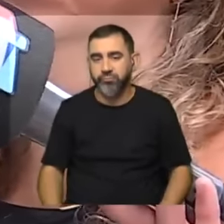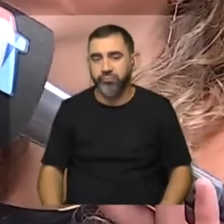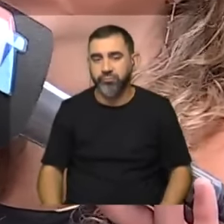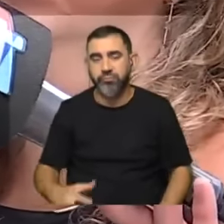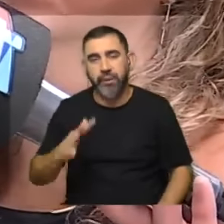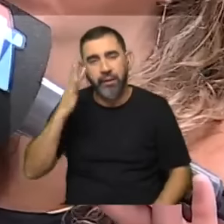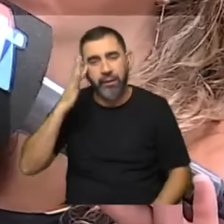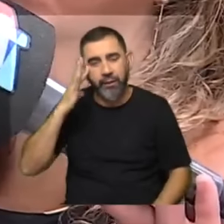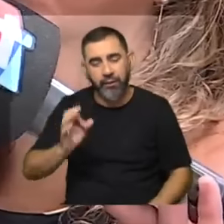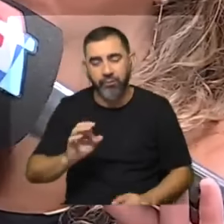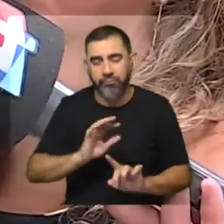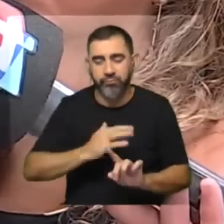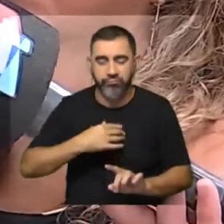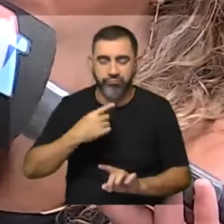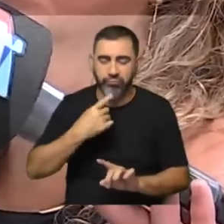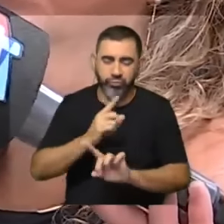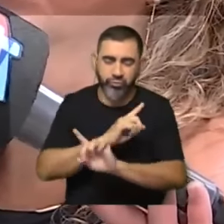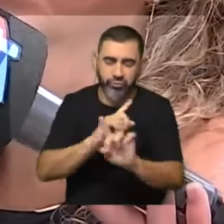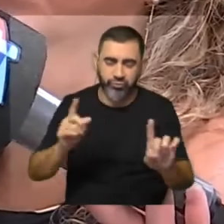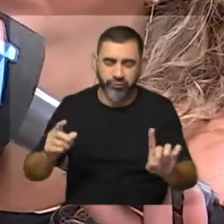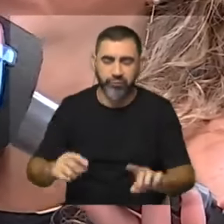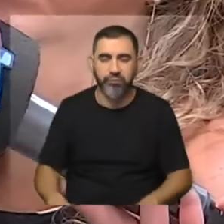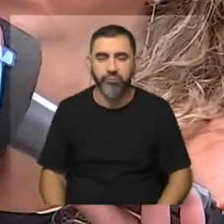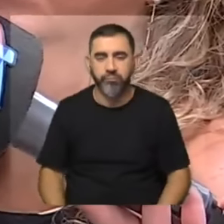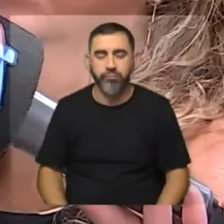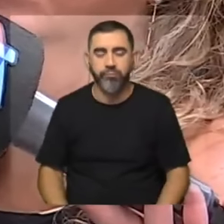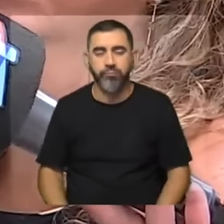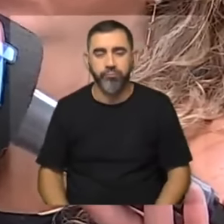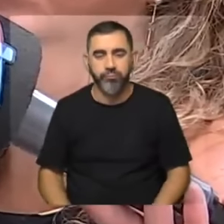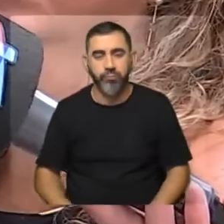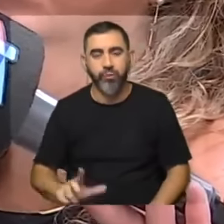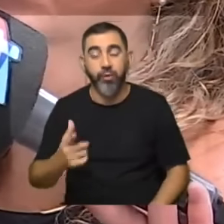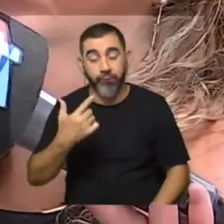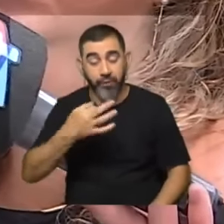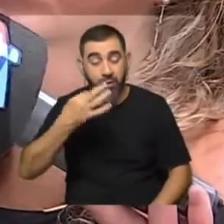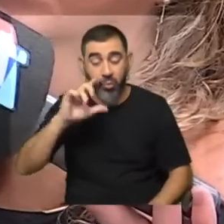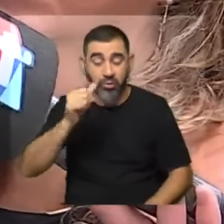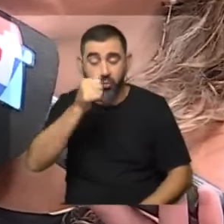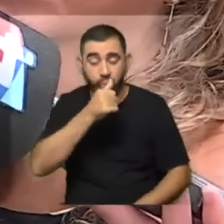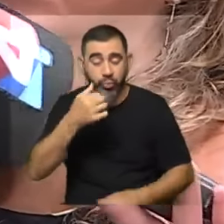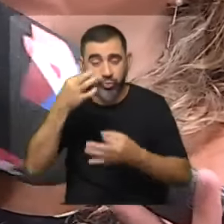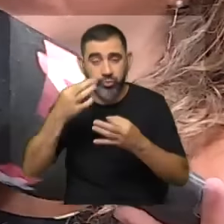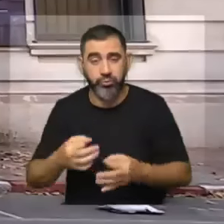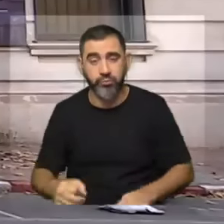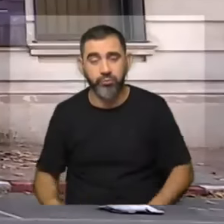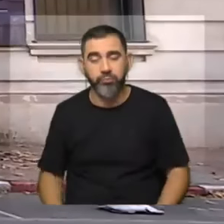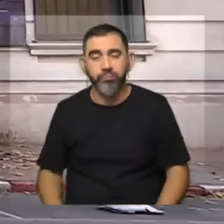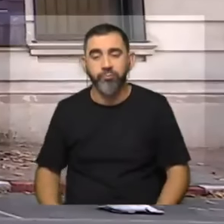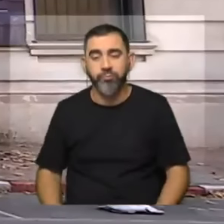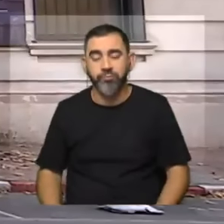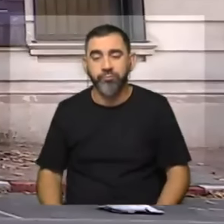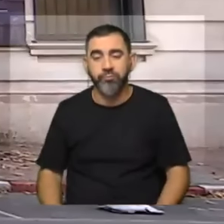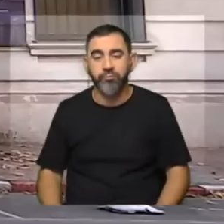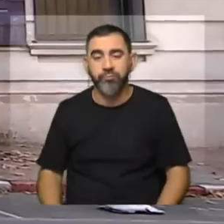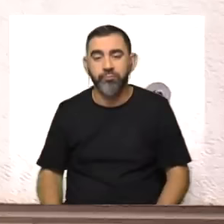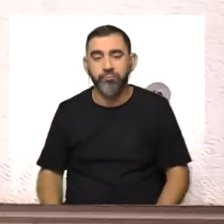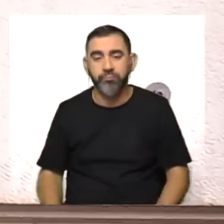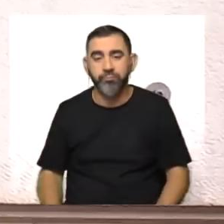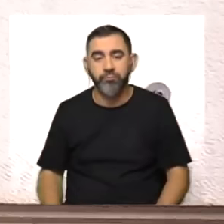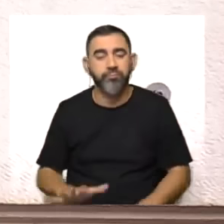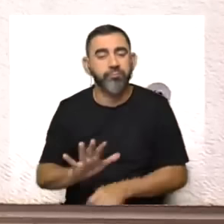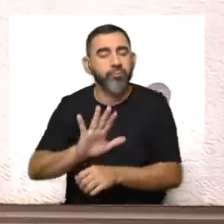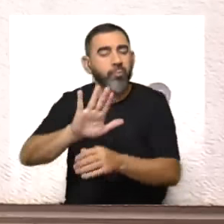no no nos lleva a a encontrar salidas de verdad me parece estamos hablando muy fuerte estamos hablando muy fuerte es